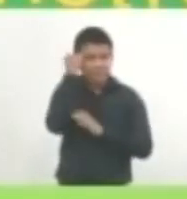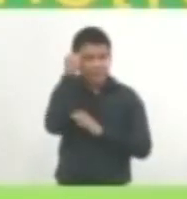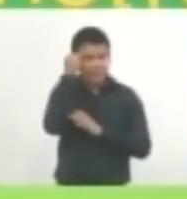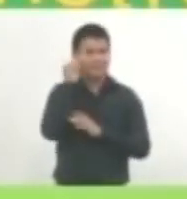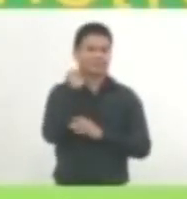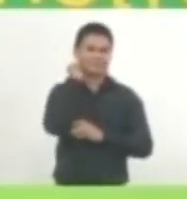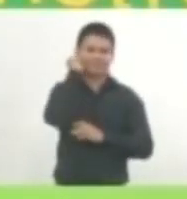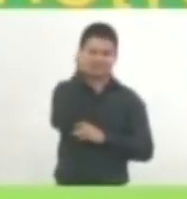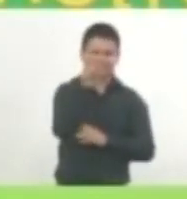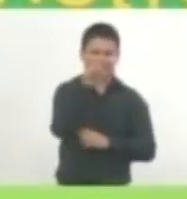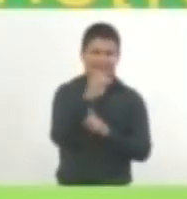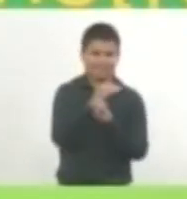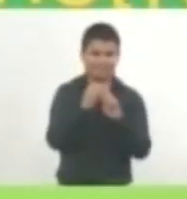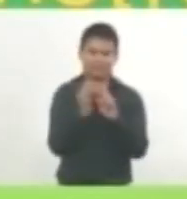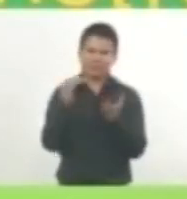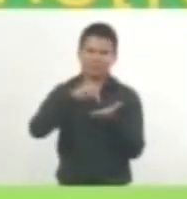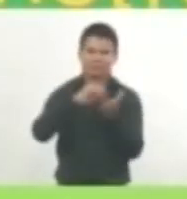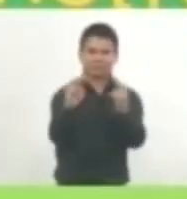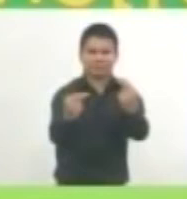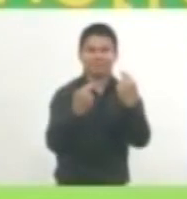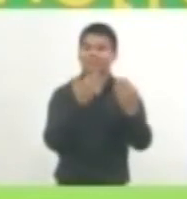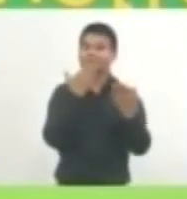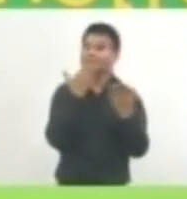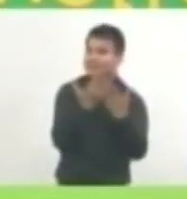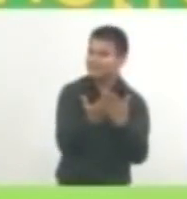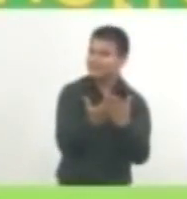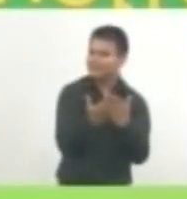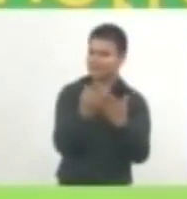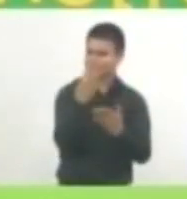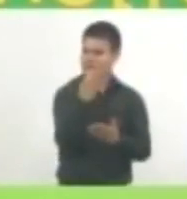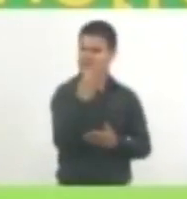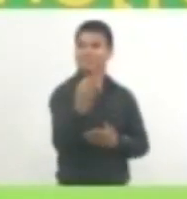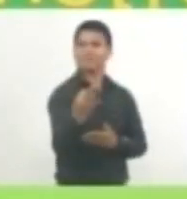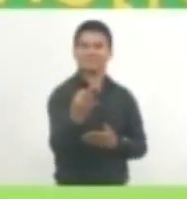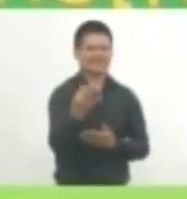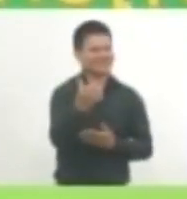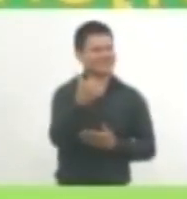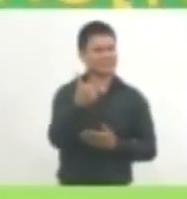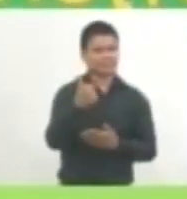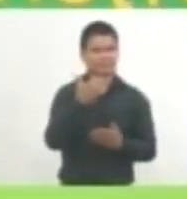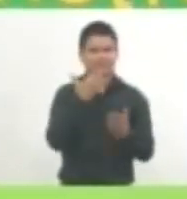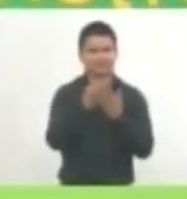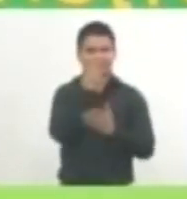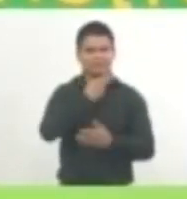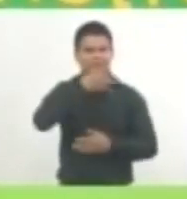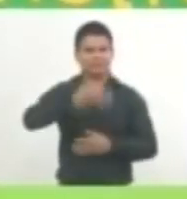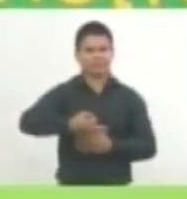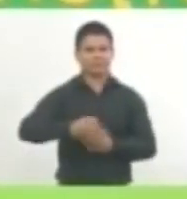cita mañana a las 6:30. Gracias por elegir el compromiso con la verdad.